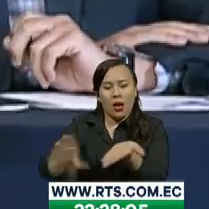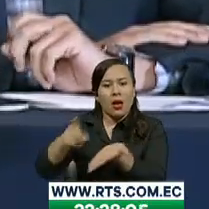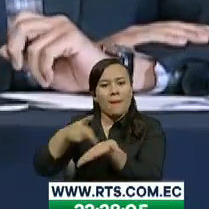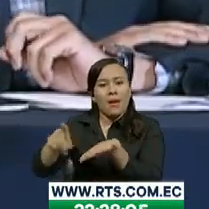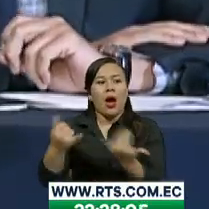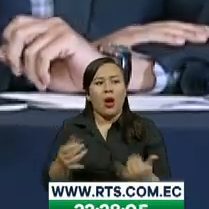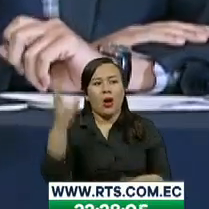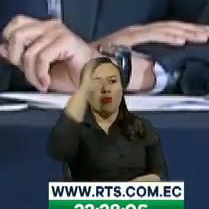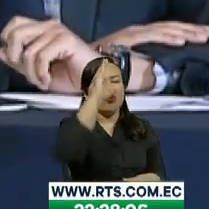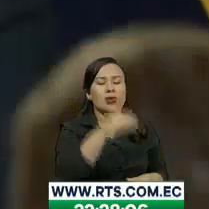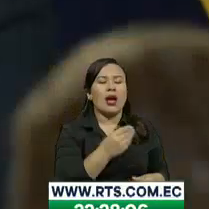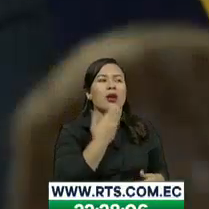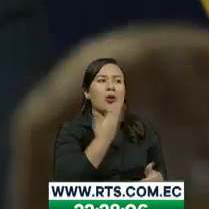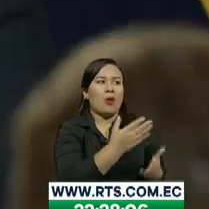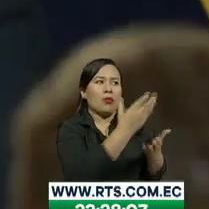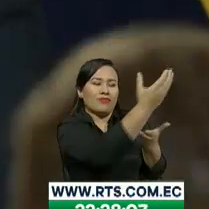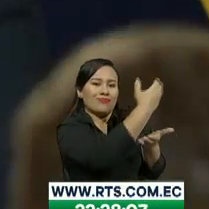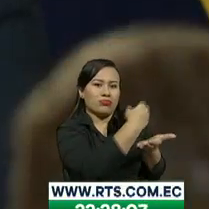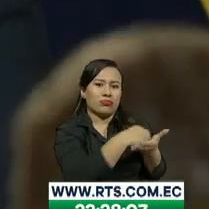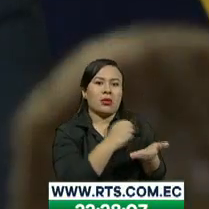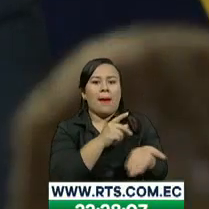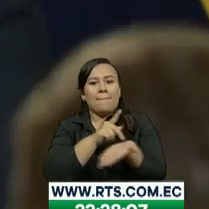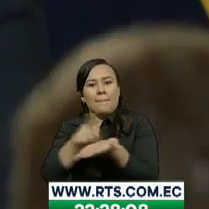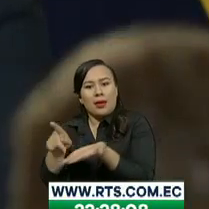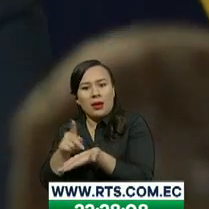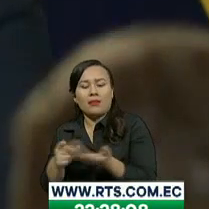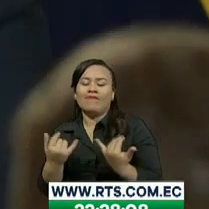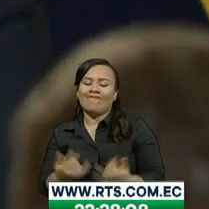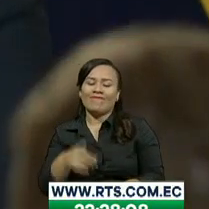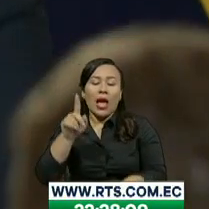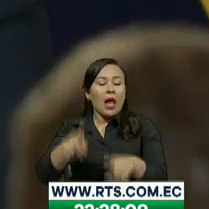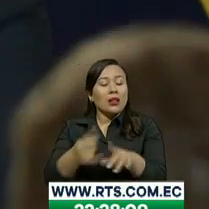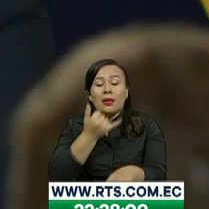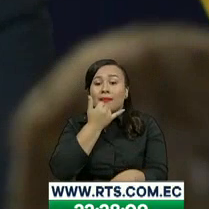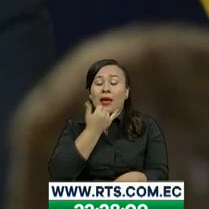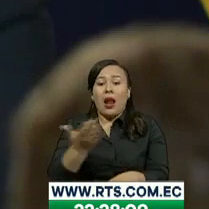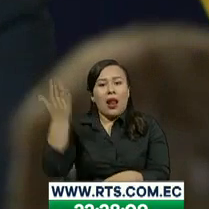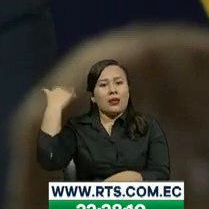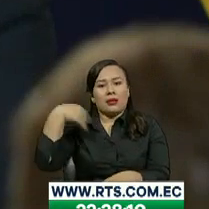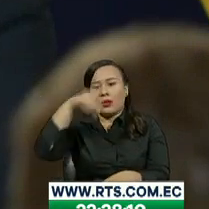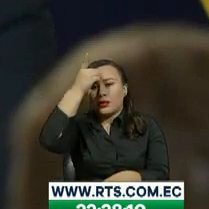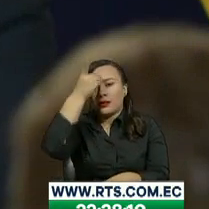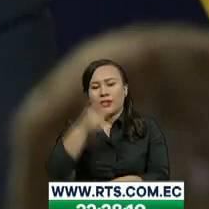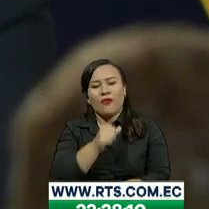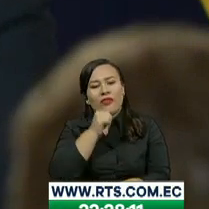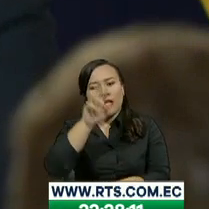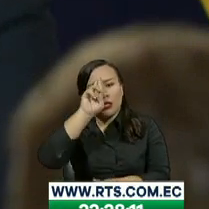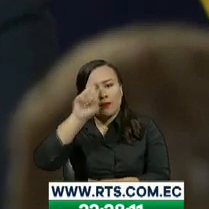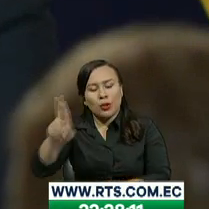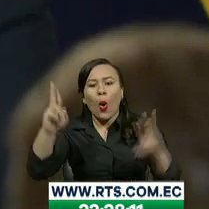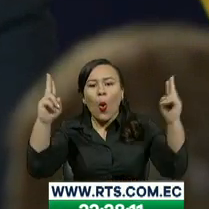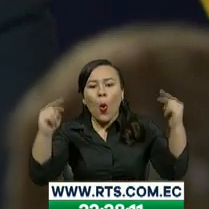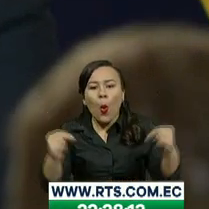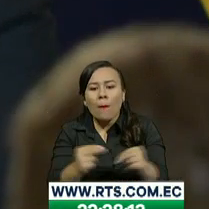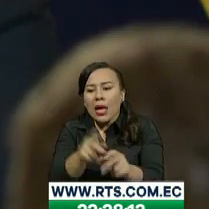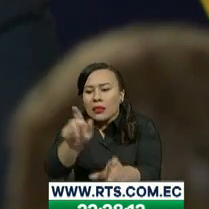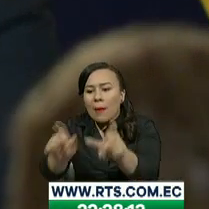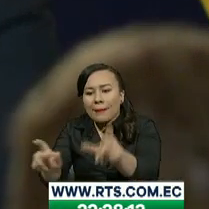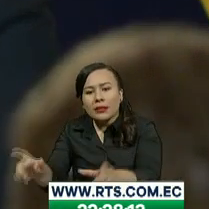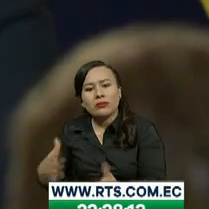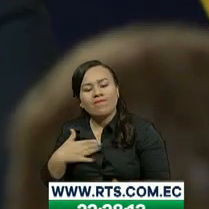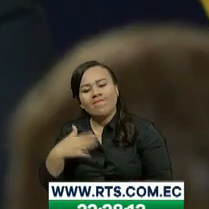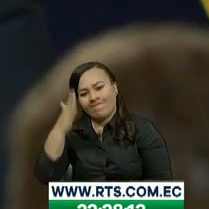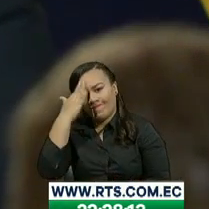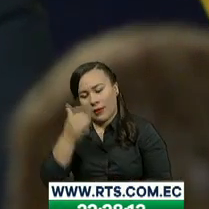para pagar la otra mitad. Como ven, estamos corrigiendo esta injusticia que raya en la inhumanidad. Vamos a retribuir su